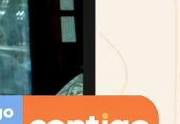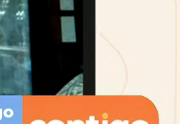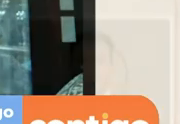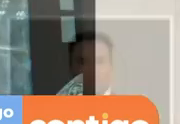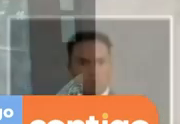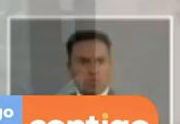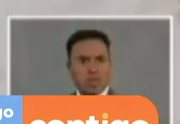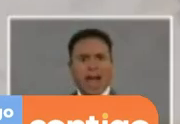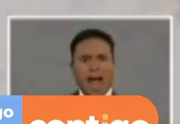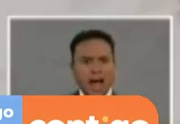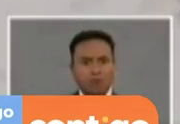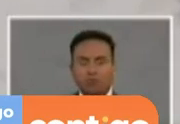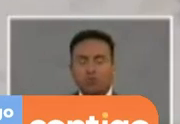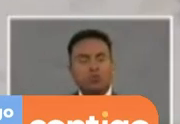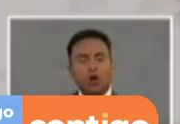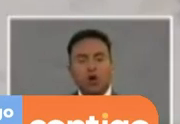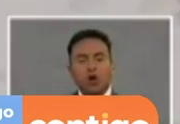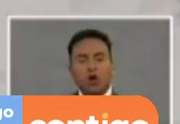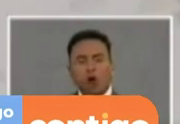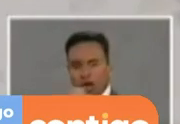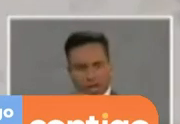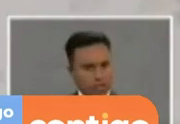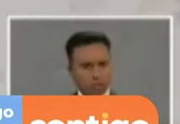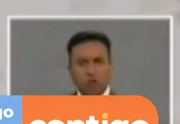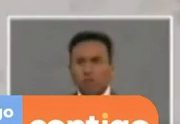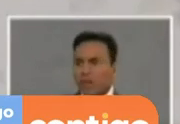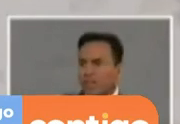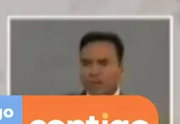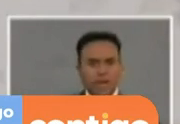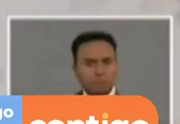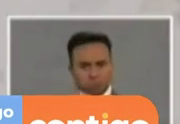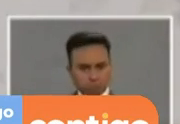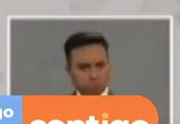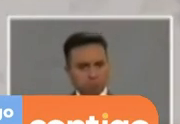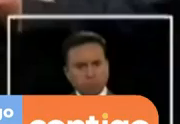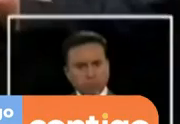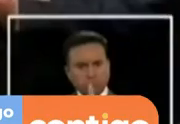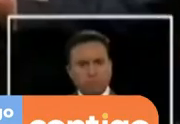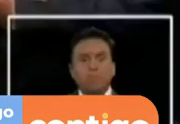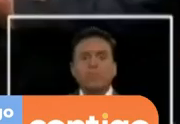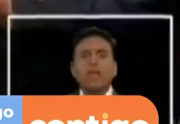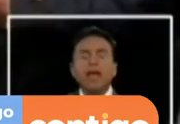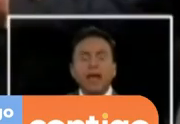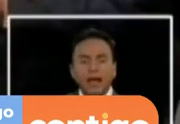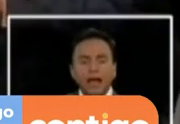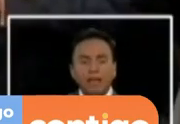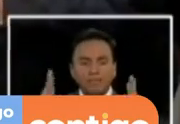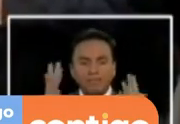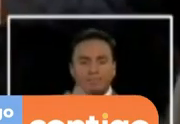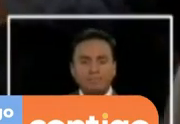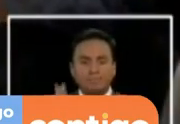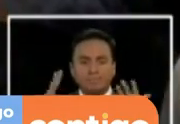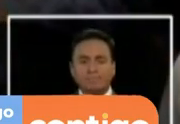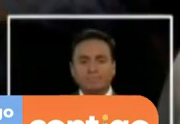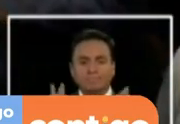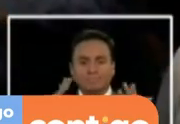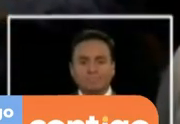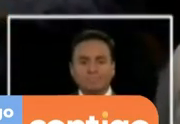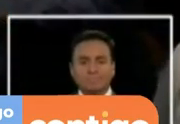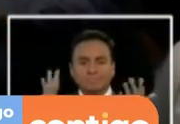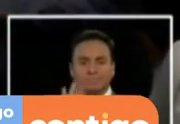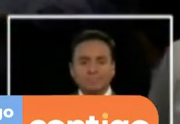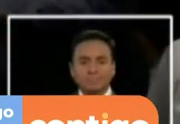discurso. A los periodistas siempre nos llega el discurso mientras estamos. Mientras el presidente comienza a hablar. El diputado dice que estaba anotando. Y